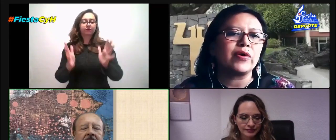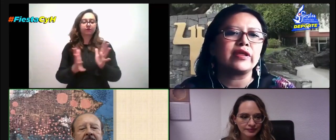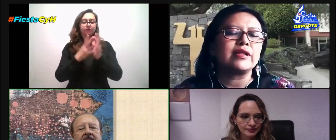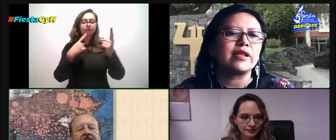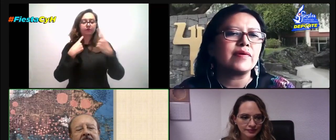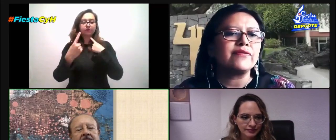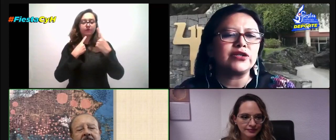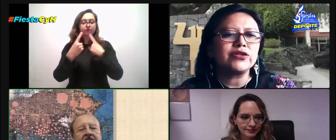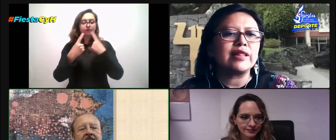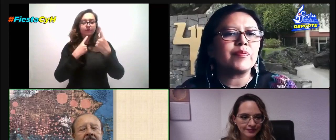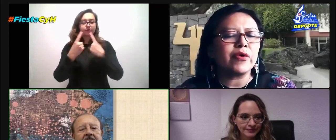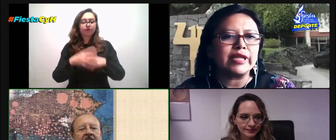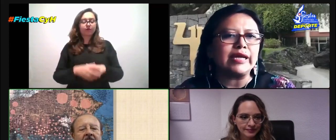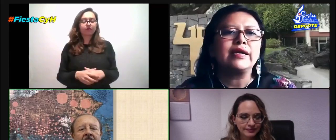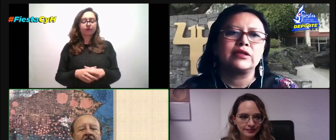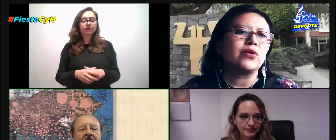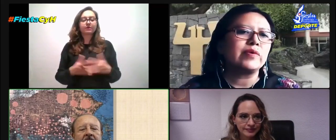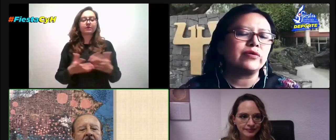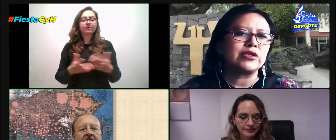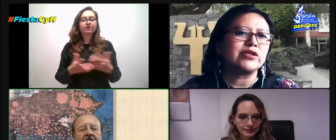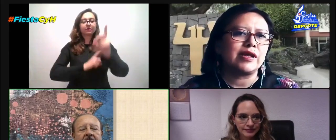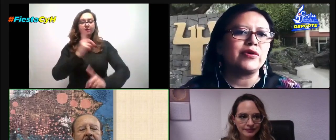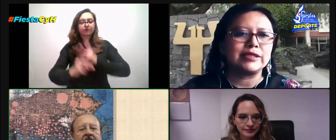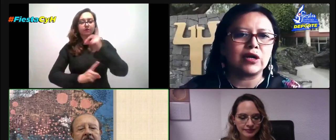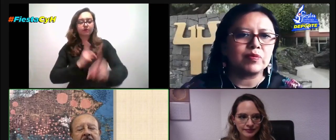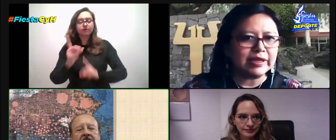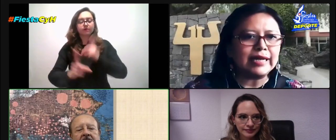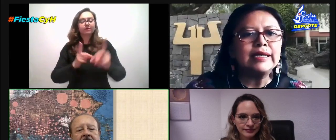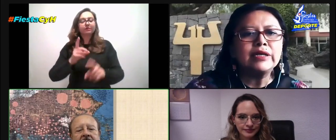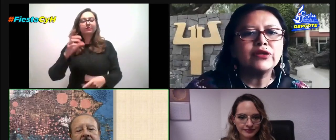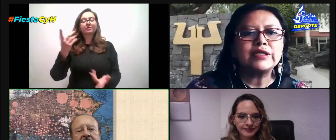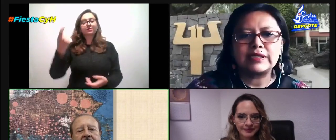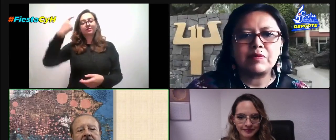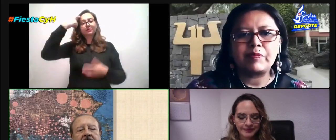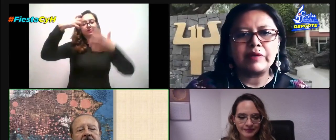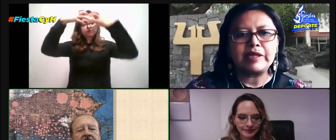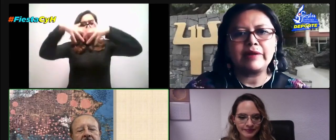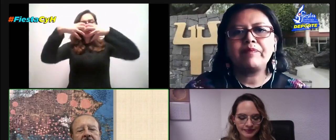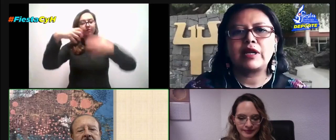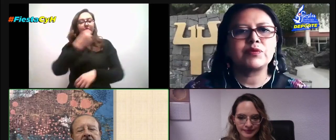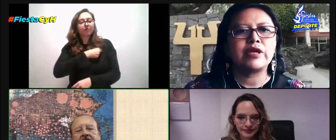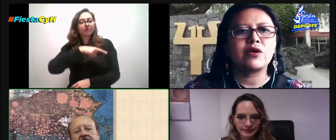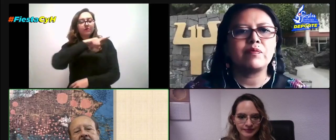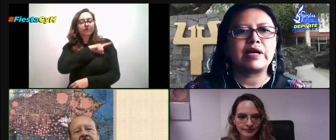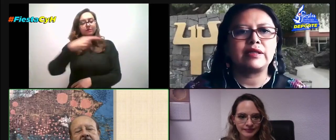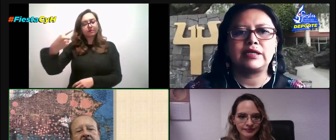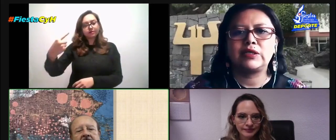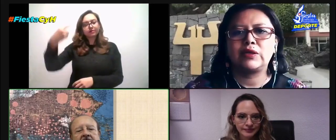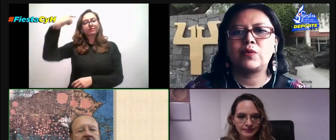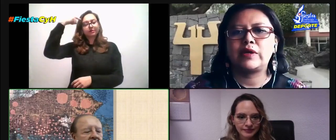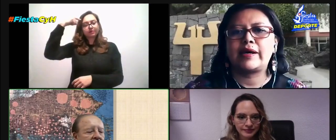puede tener de beneficios el deporte sobre nuestro cerebro y la salud mental. Entonces, si me permiten, les voy a